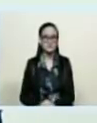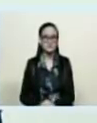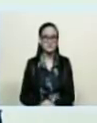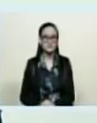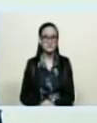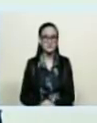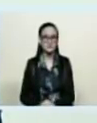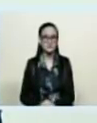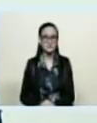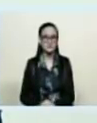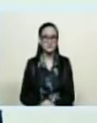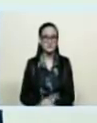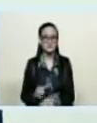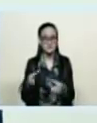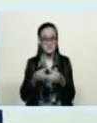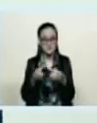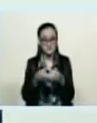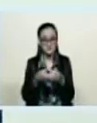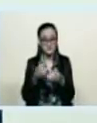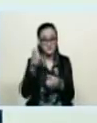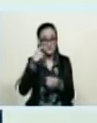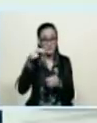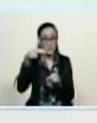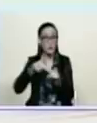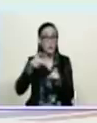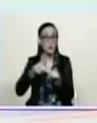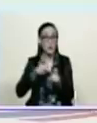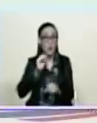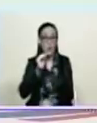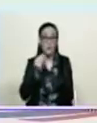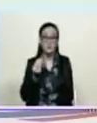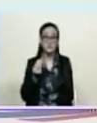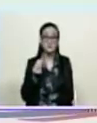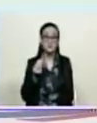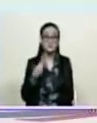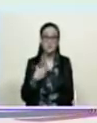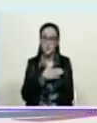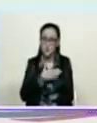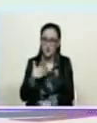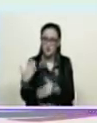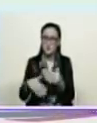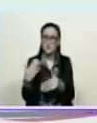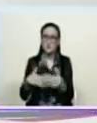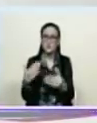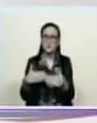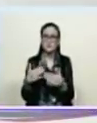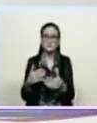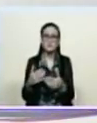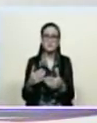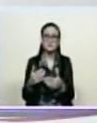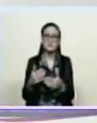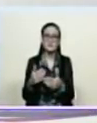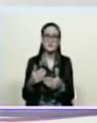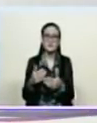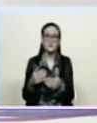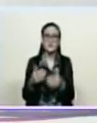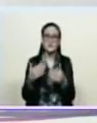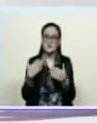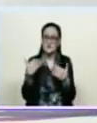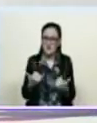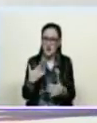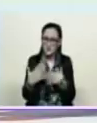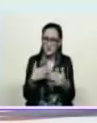Atención, Uber Roa, el equipo de criptomoneda, Juventud. Yo quiero acelerar la entrada en